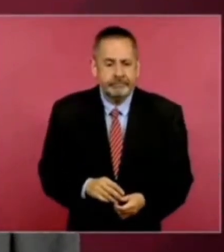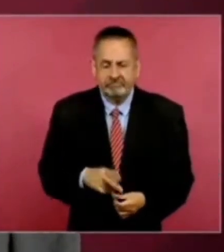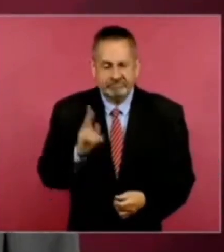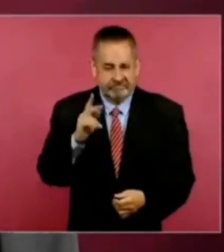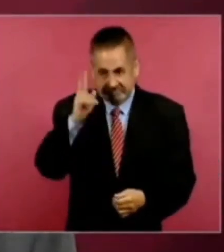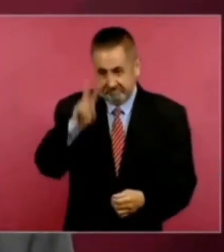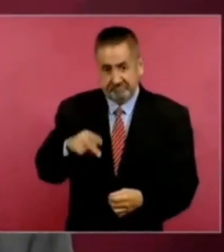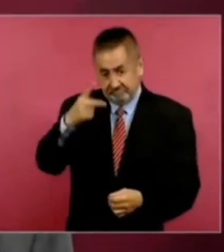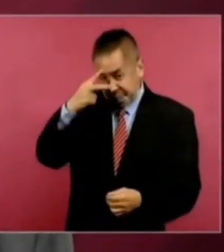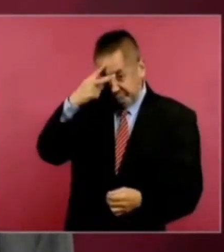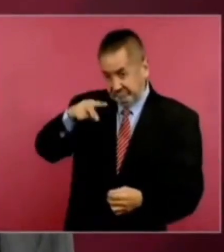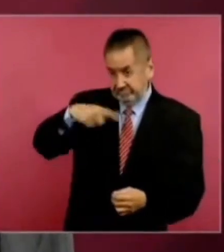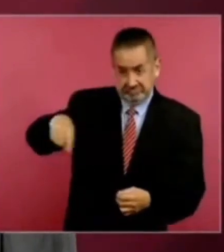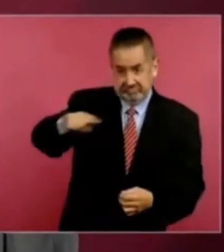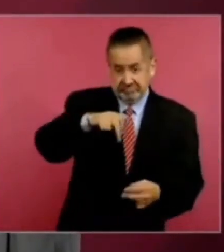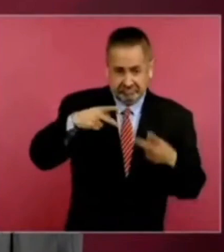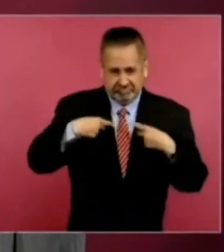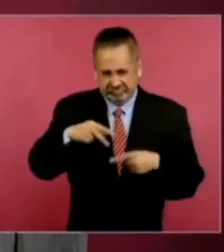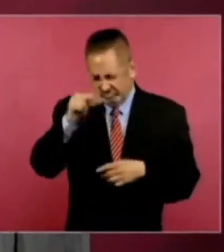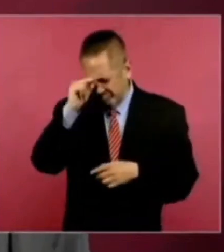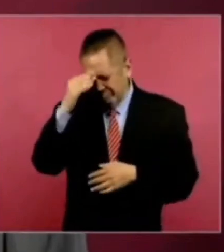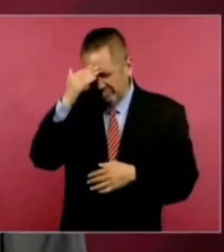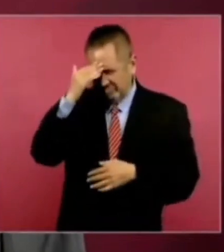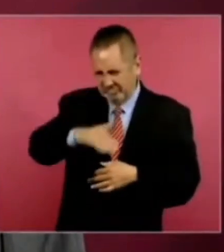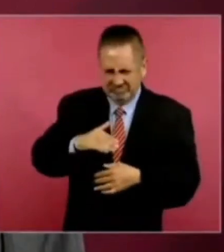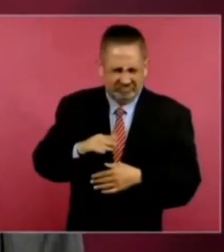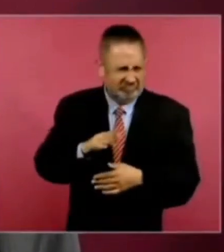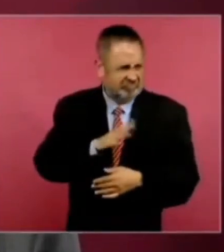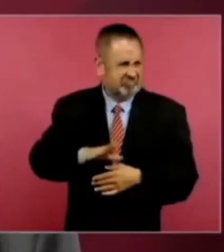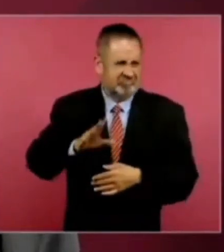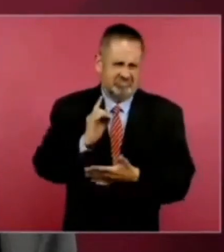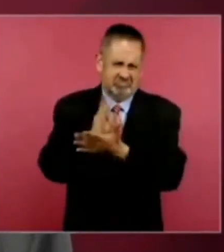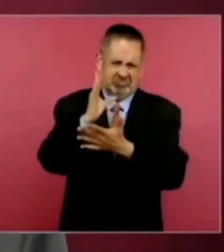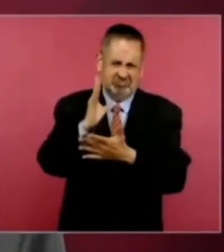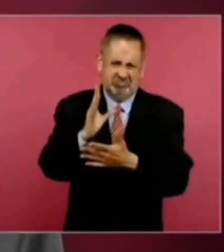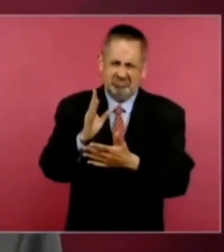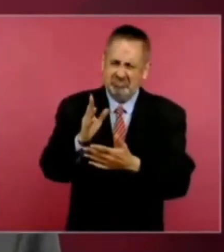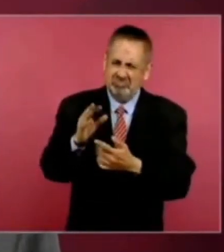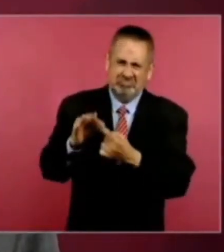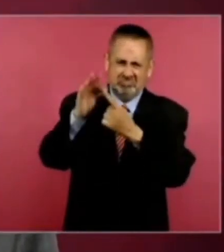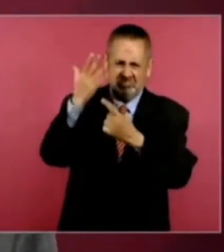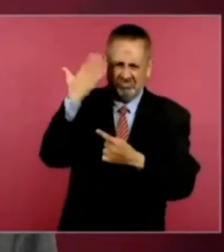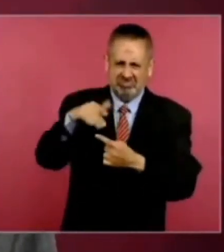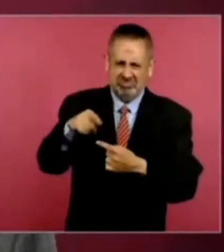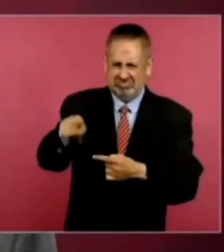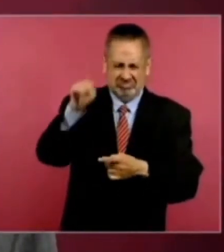Pero es un pueblo excepcional, extraordinario.